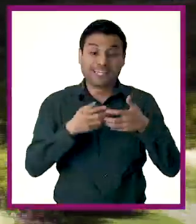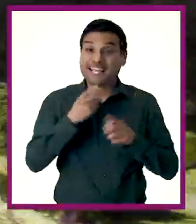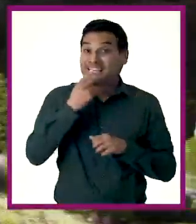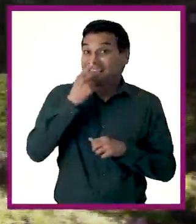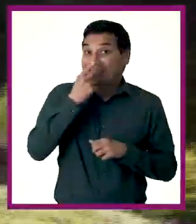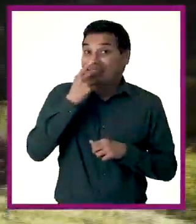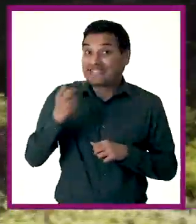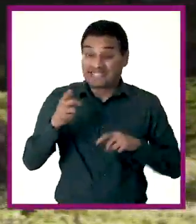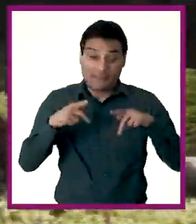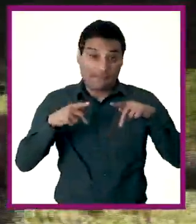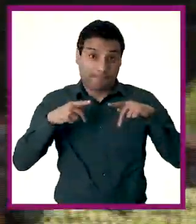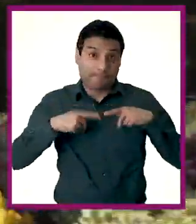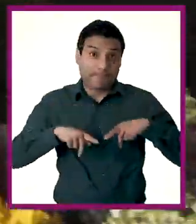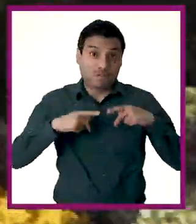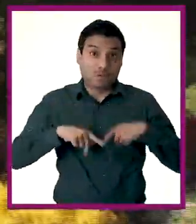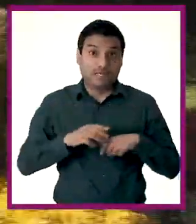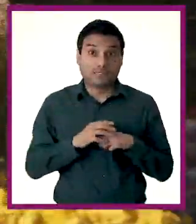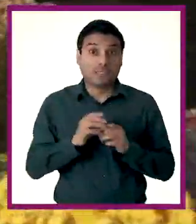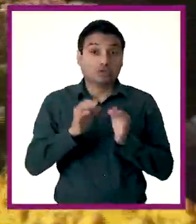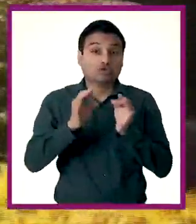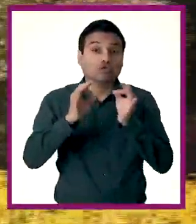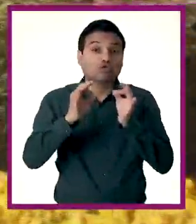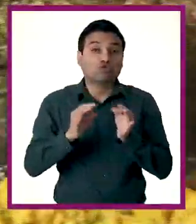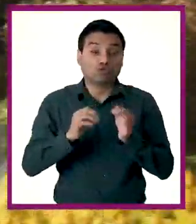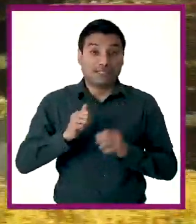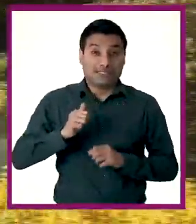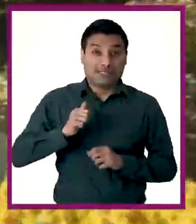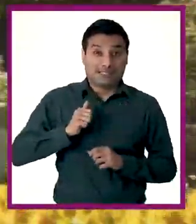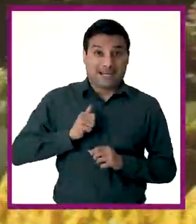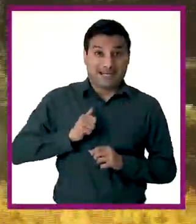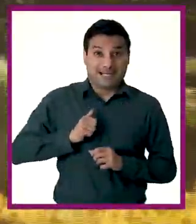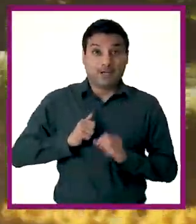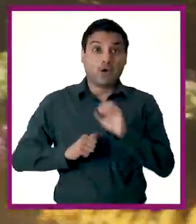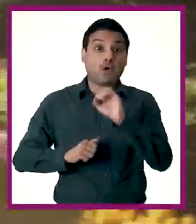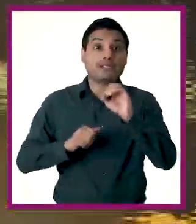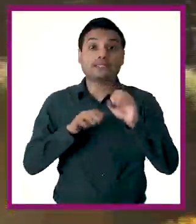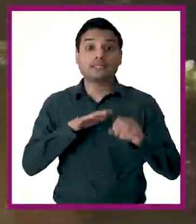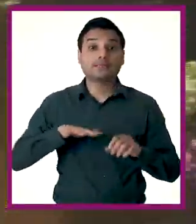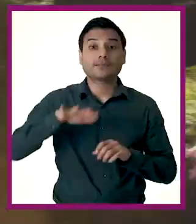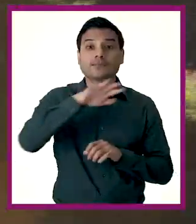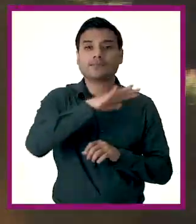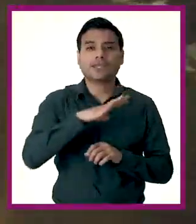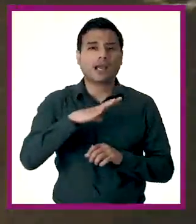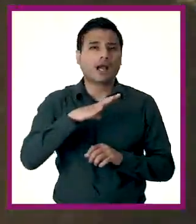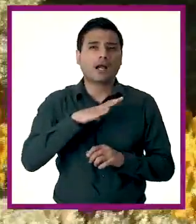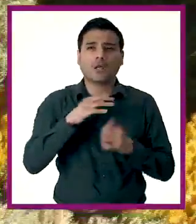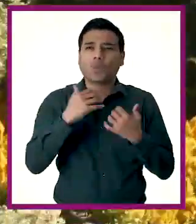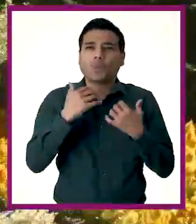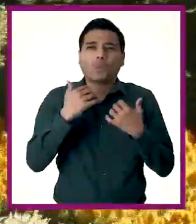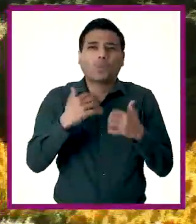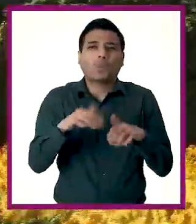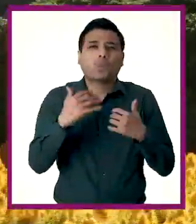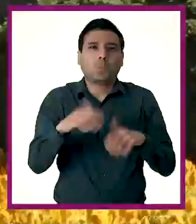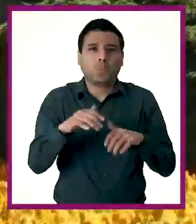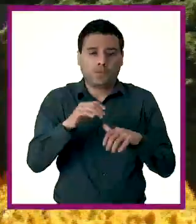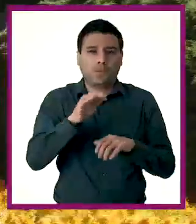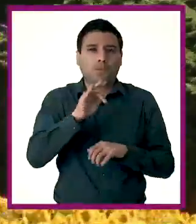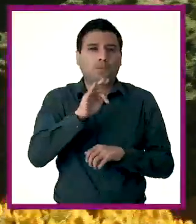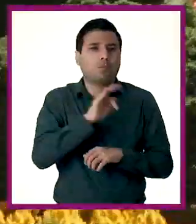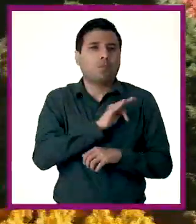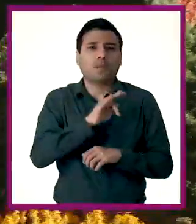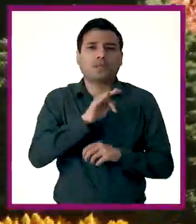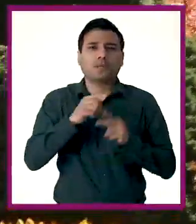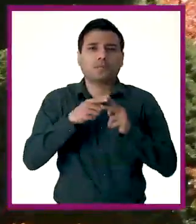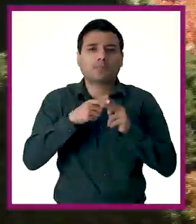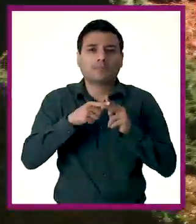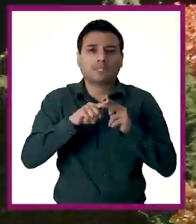escucho un rumor de que en la parte oeste, en la costa oeste de Canadá, existía esta tierra donde había un potencial enorme para empezar